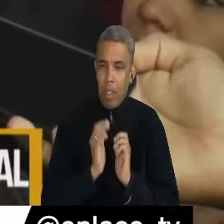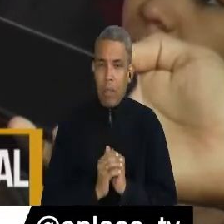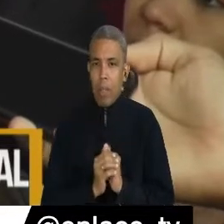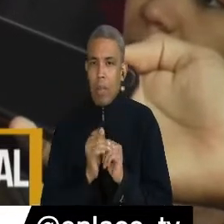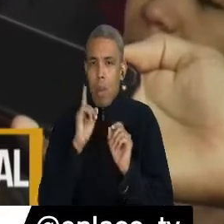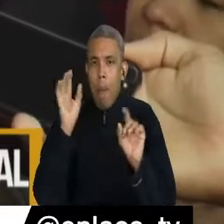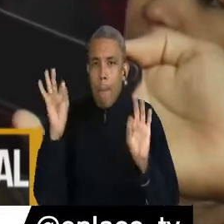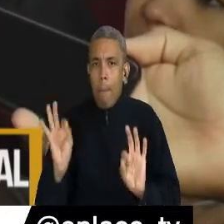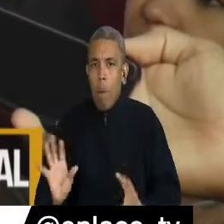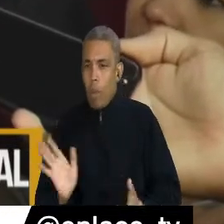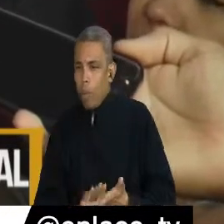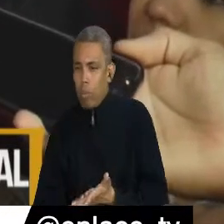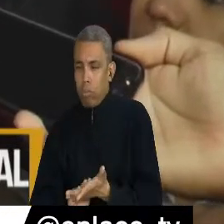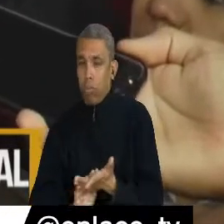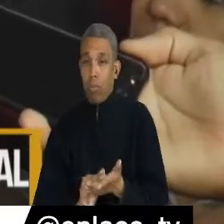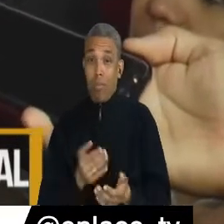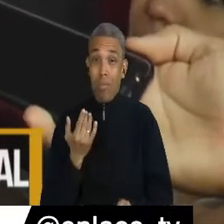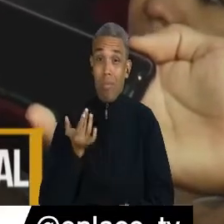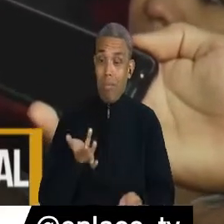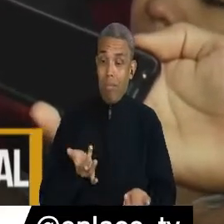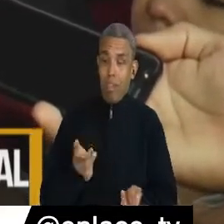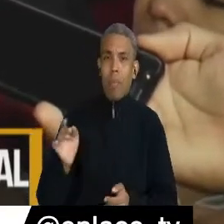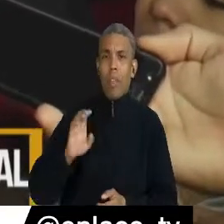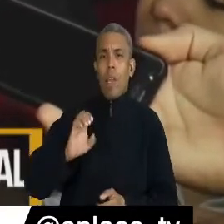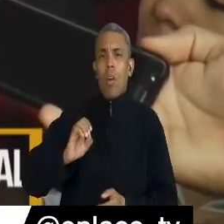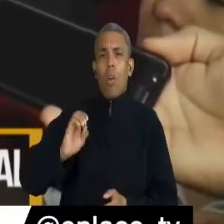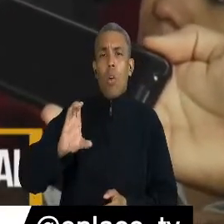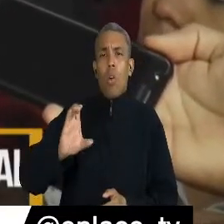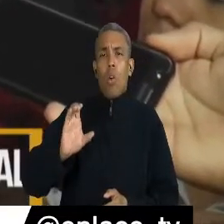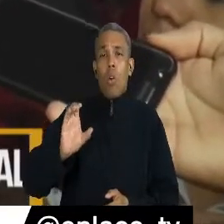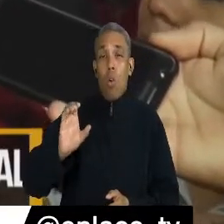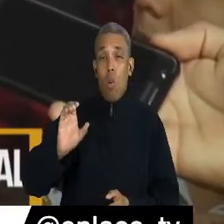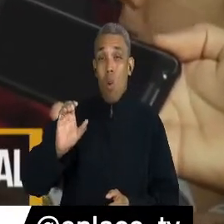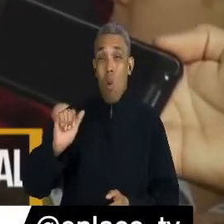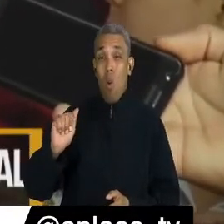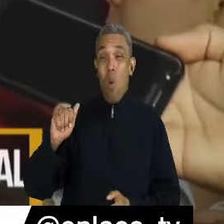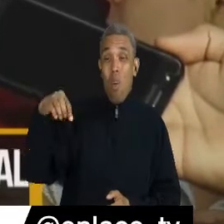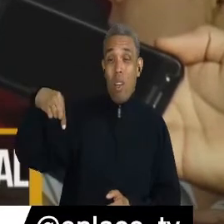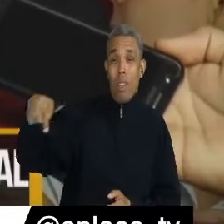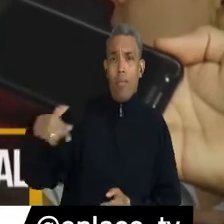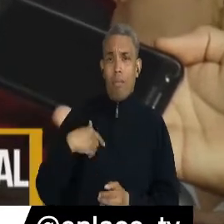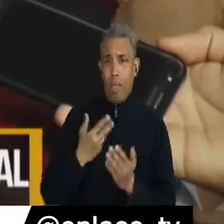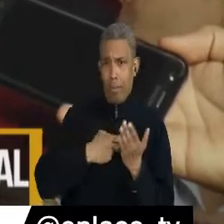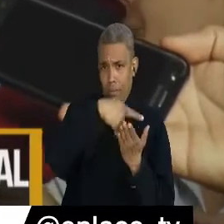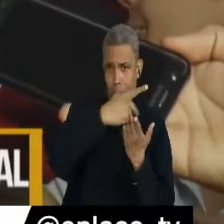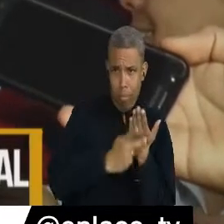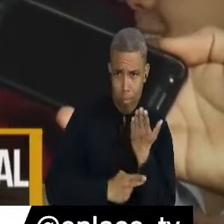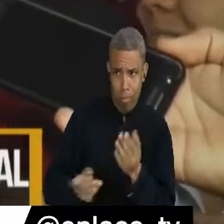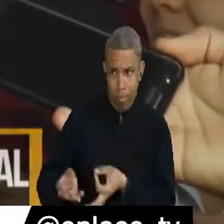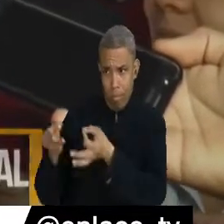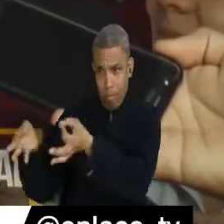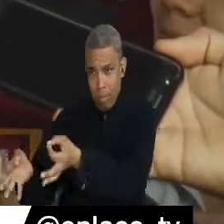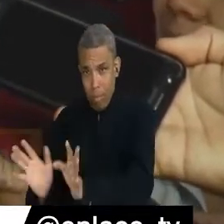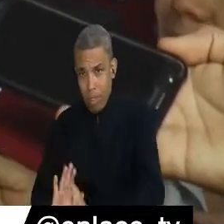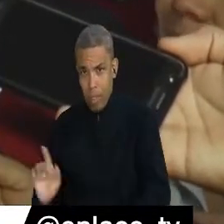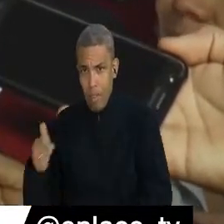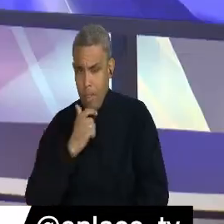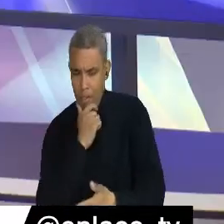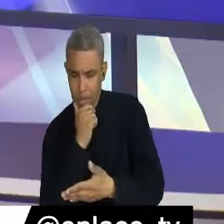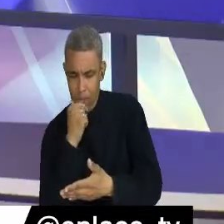que el OCAT nos permita modificar en tiempos y unas adecuaciones que tienen que darse para poder terminar esta